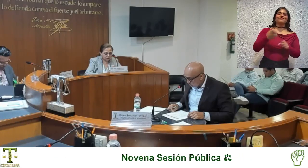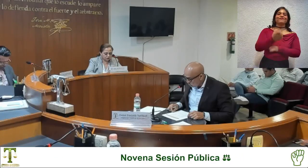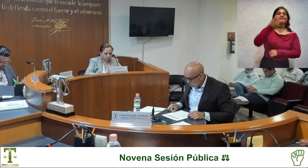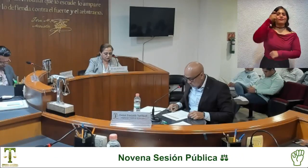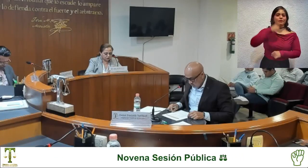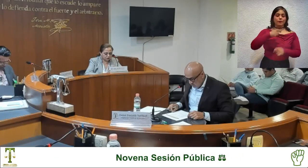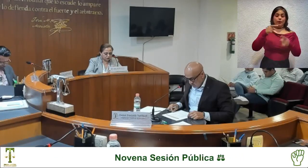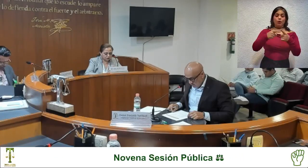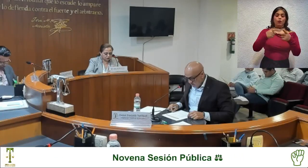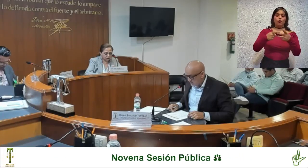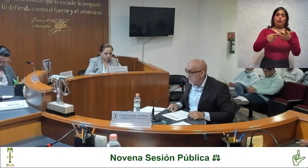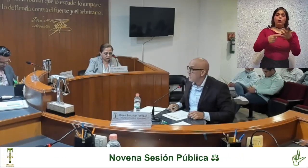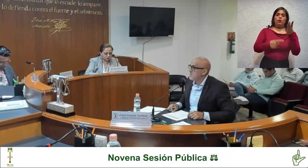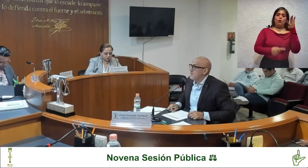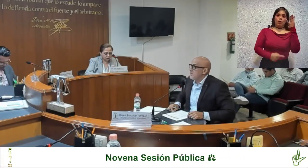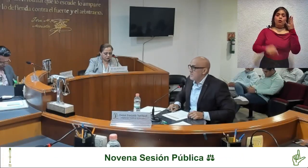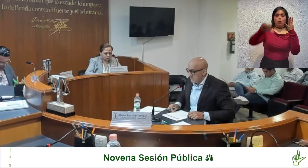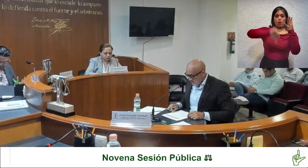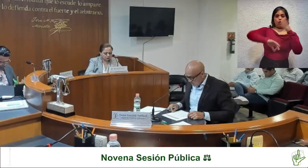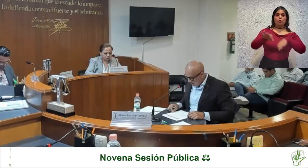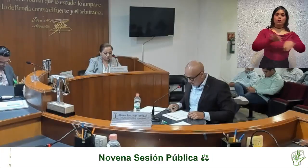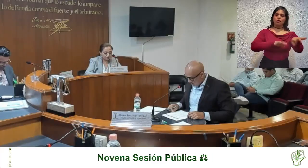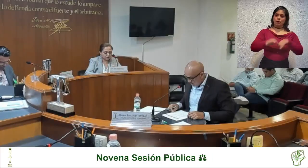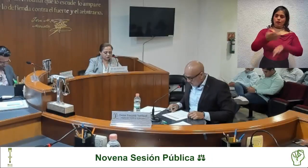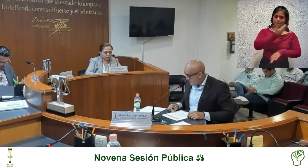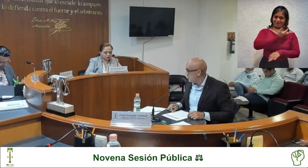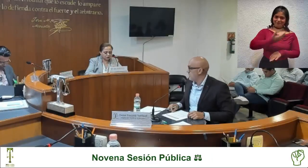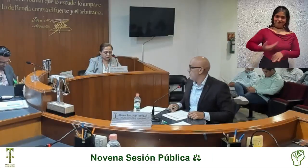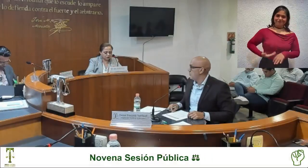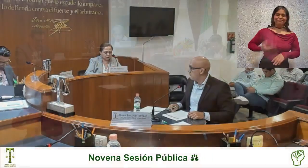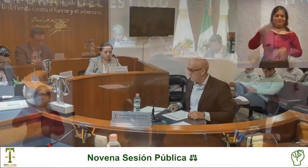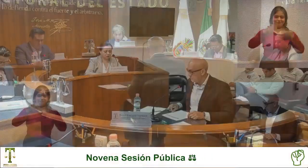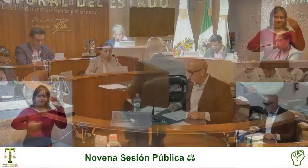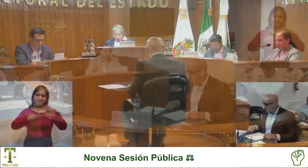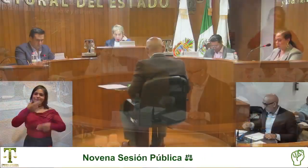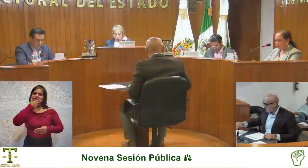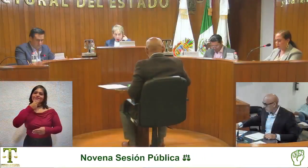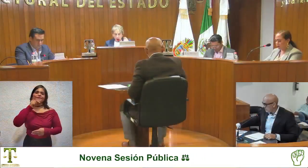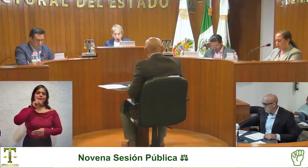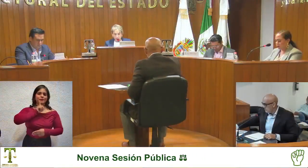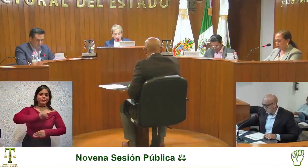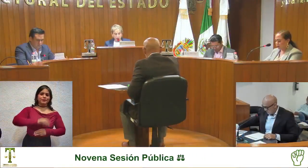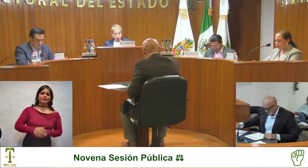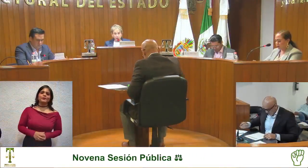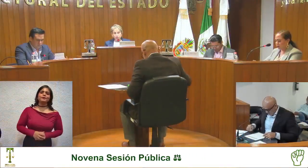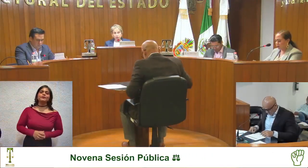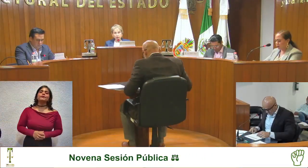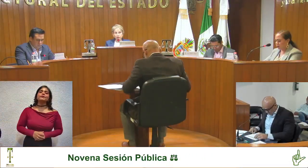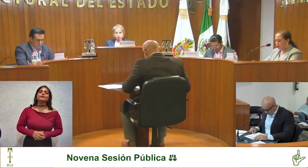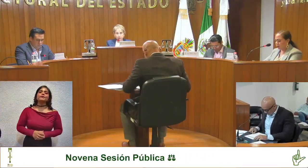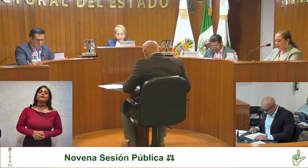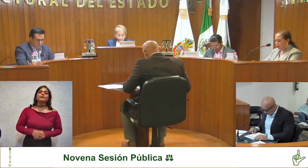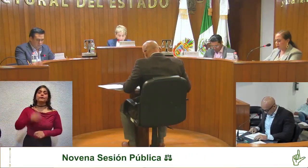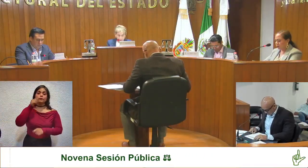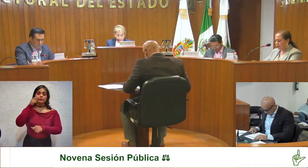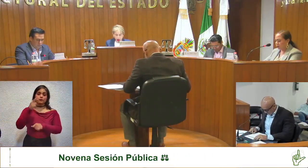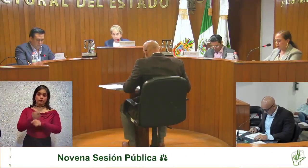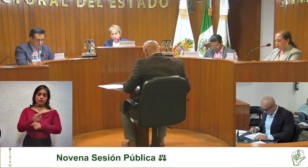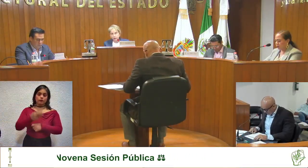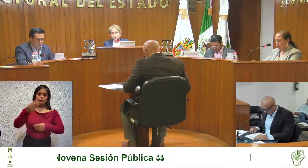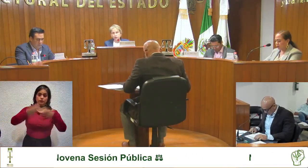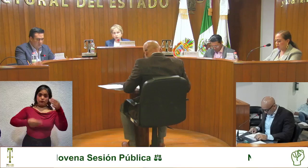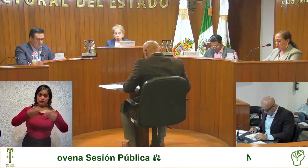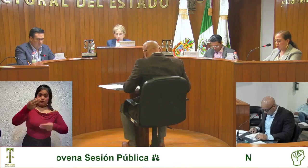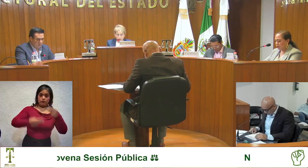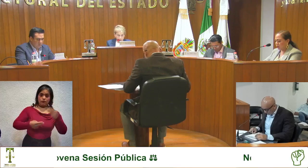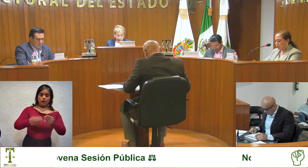los asuntos a tratar, magistrada presidenta, magistrada, magistrados. Le agradezco, secretario. Magistrada, magistrados, en